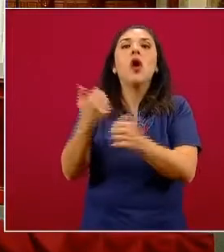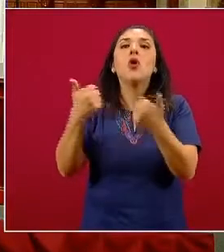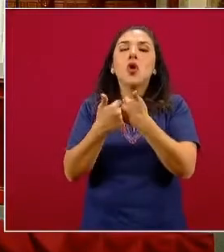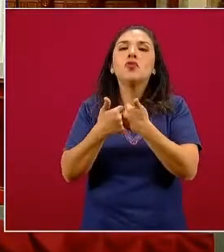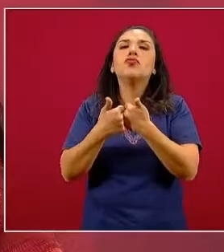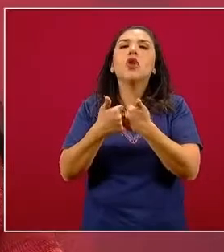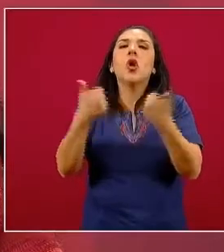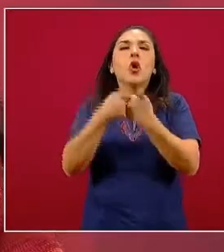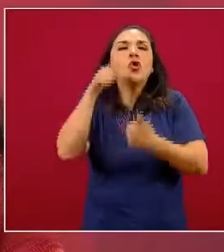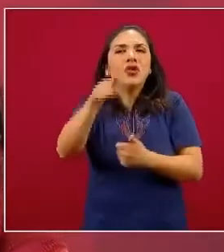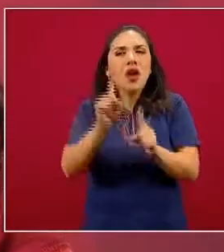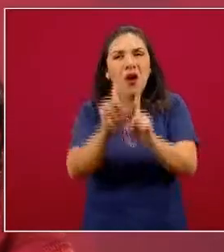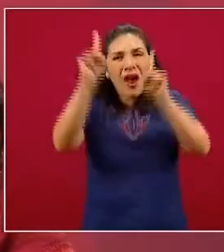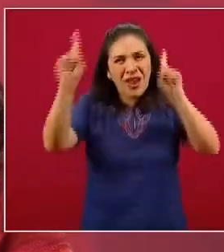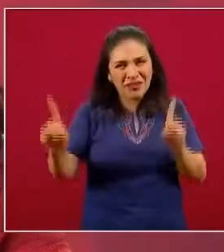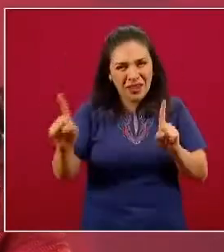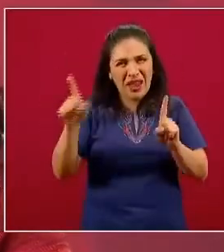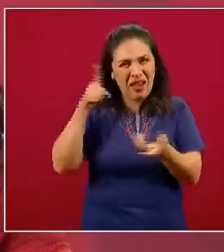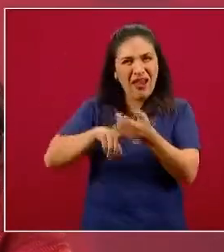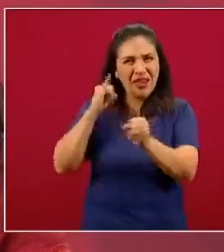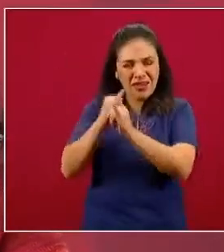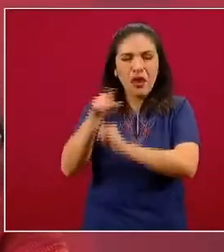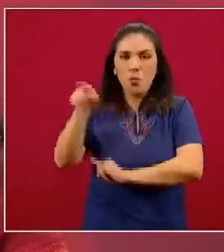página Contigo en la Distancia.